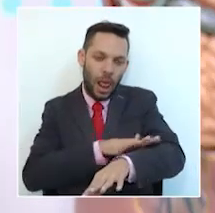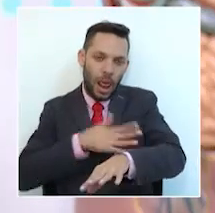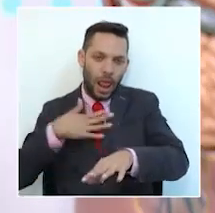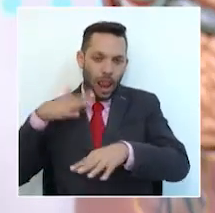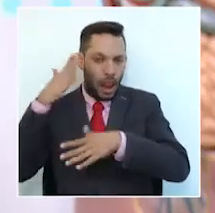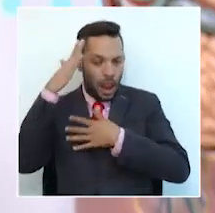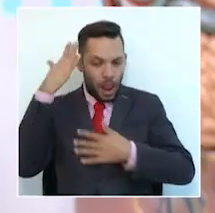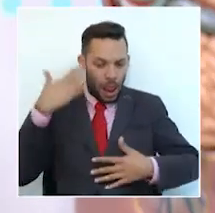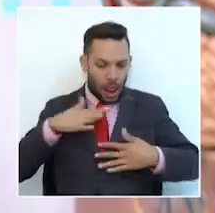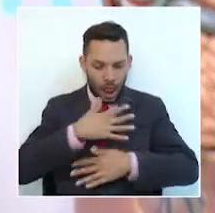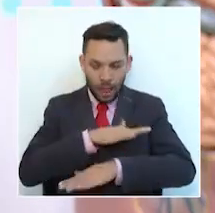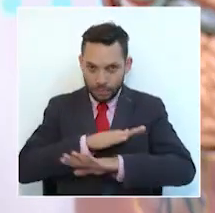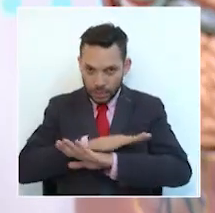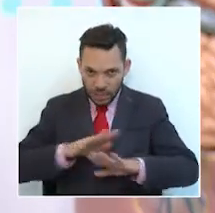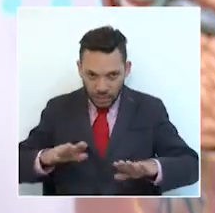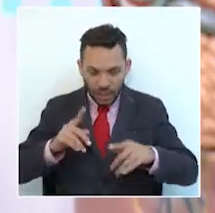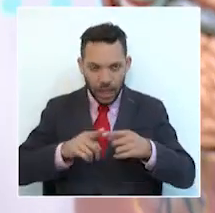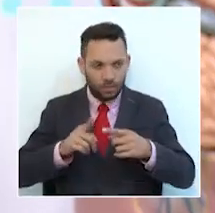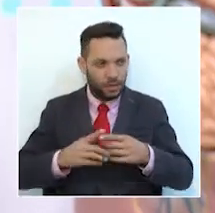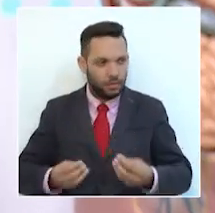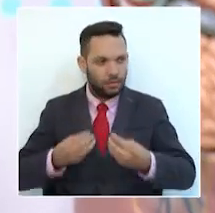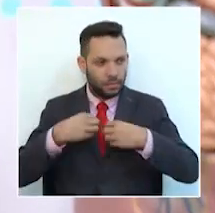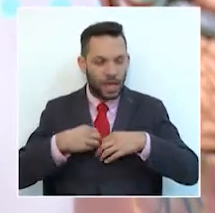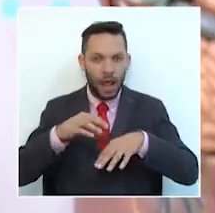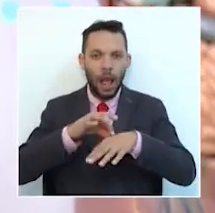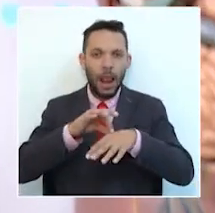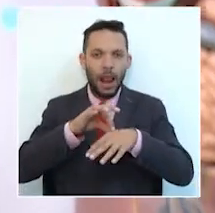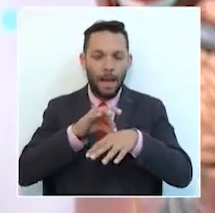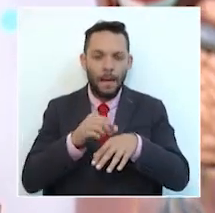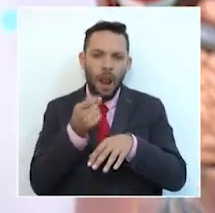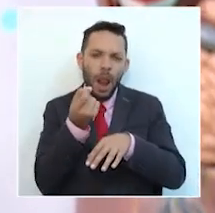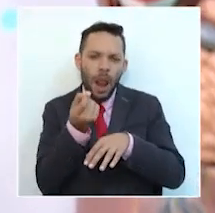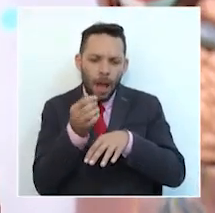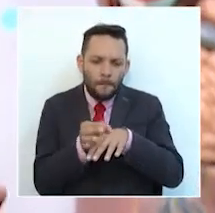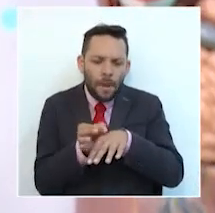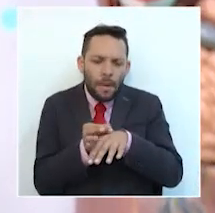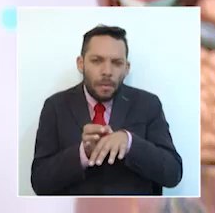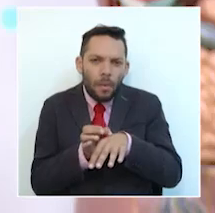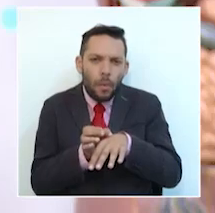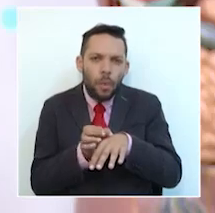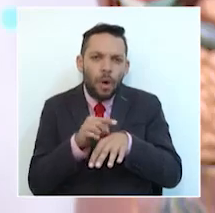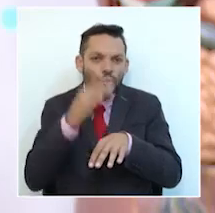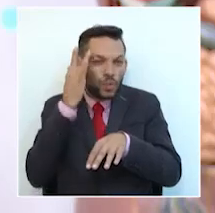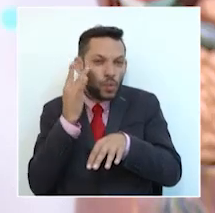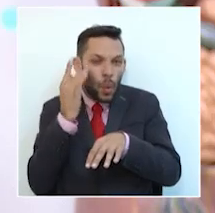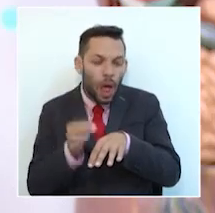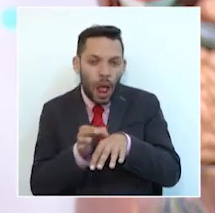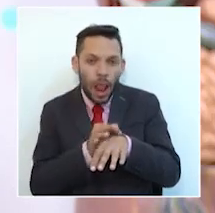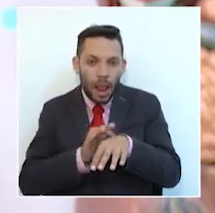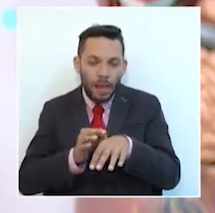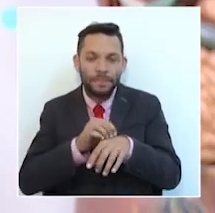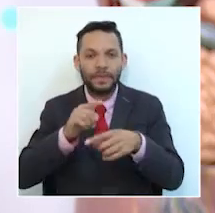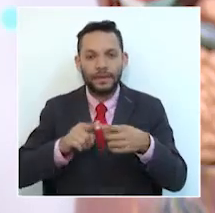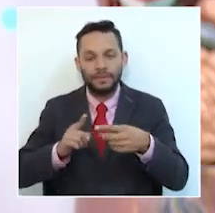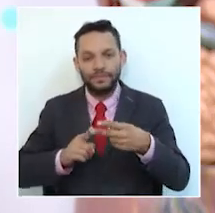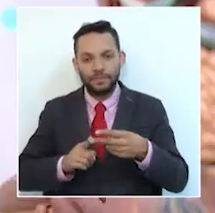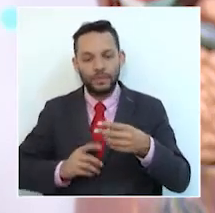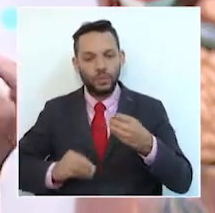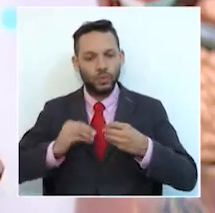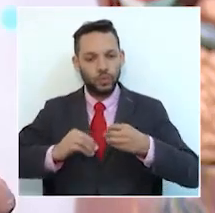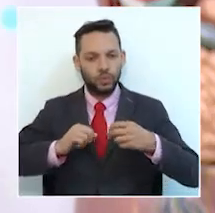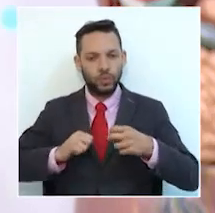cual ya facilitamos de alguna manera la permeabilidad cutánea y por otra parte tenemos la trans minimización las arcillas los pelones